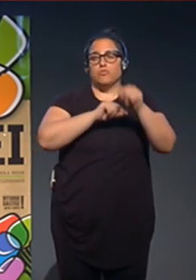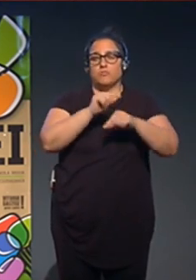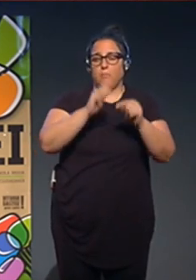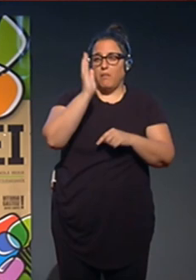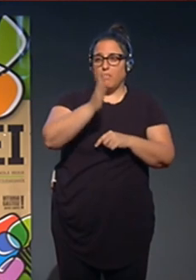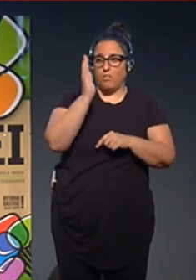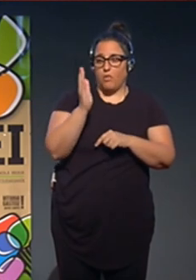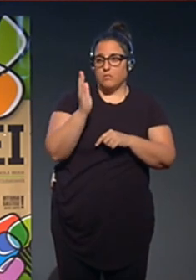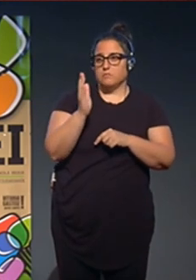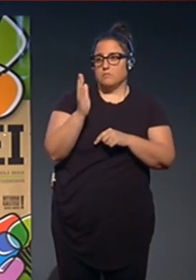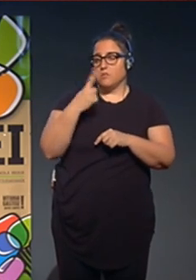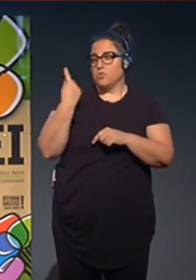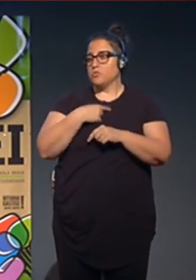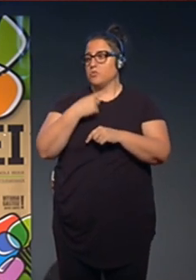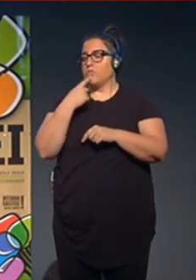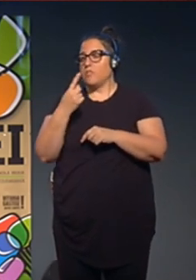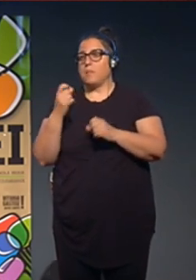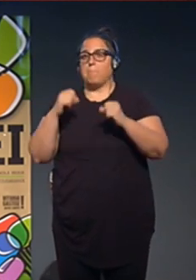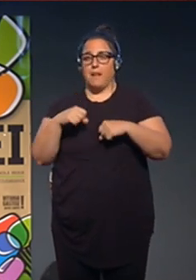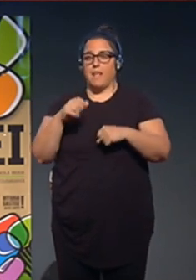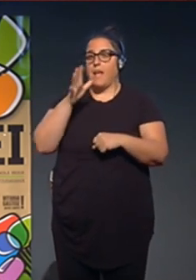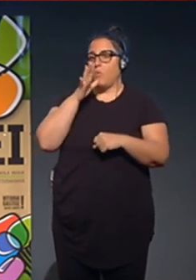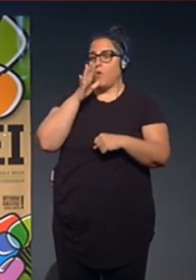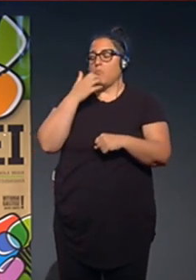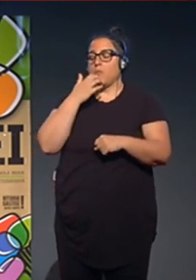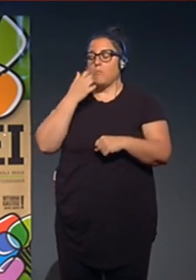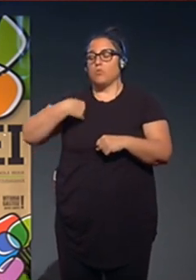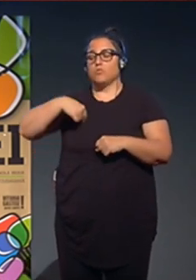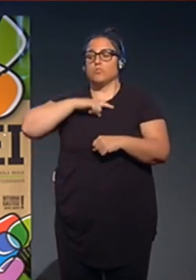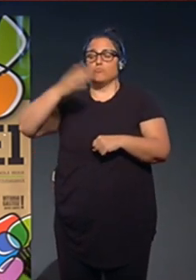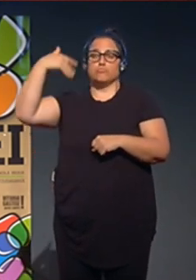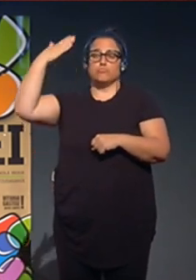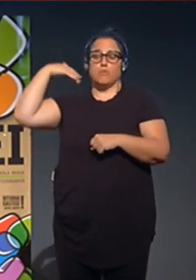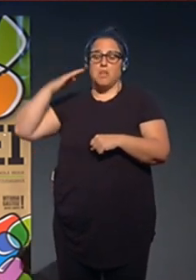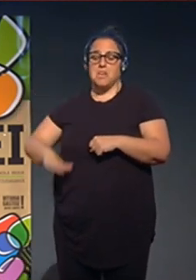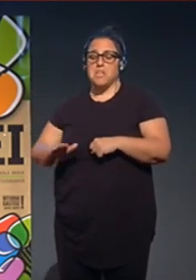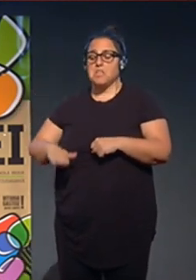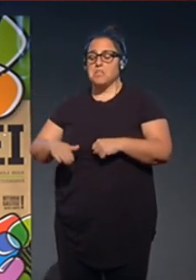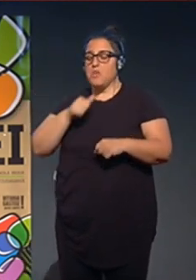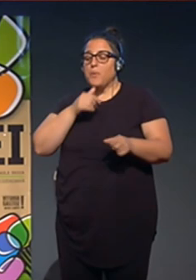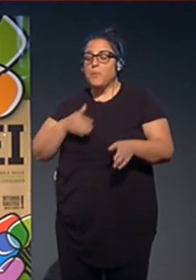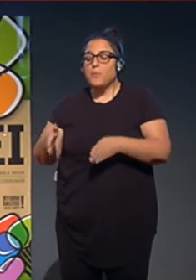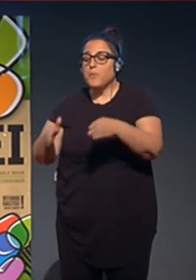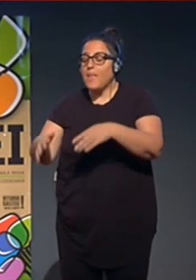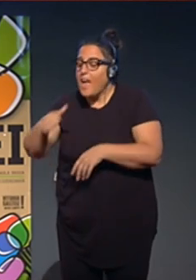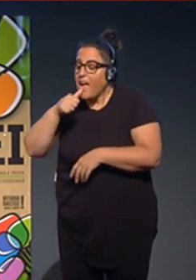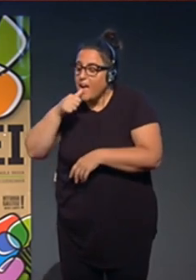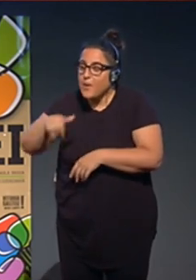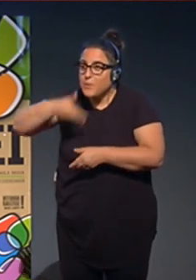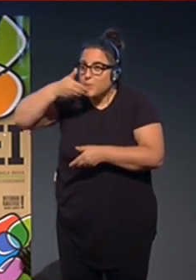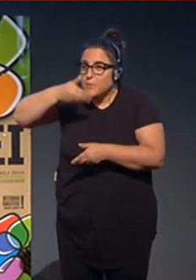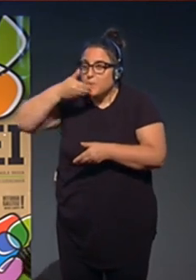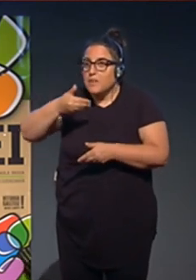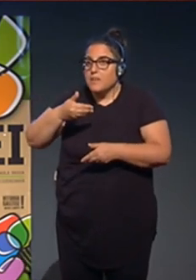agua Pues bien si resulta que antes cuando yo era niño bebíamos el agua de los arrollos no había ningún problema ahora no puedes